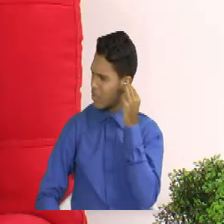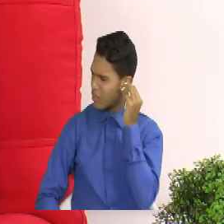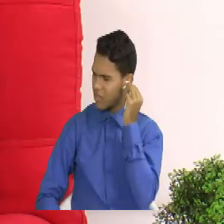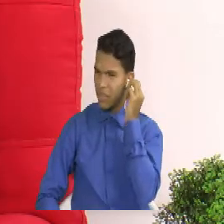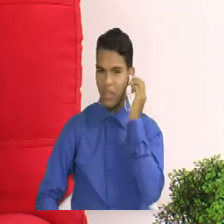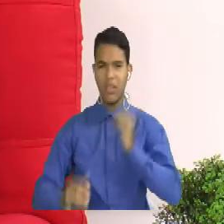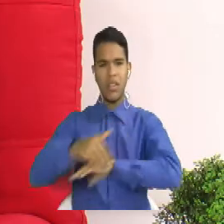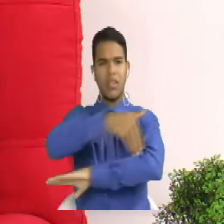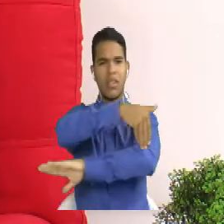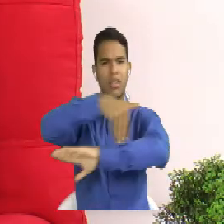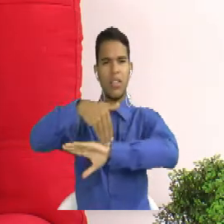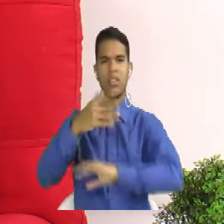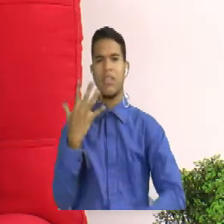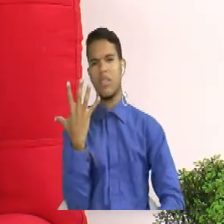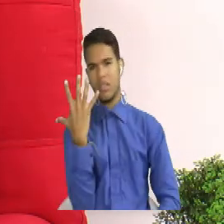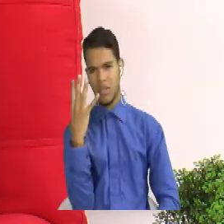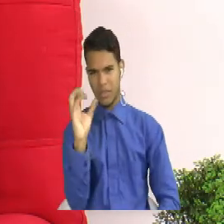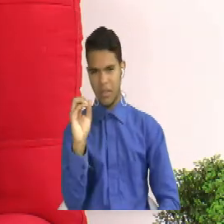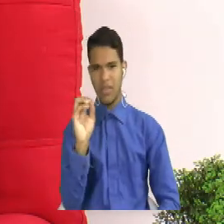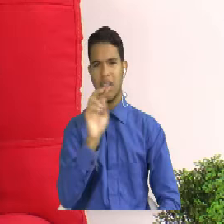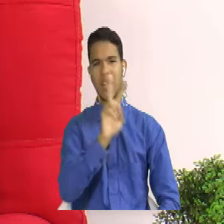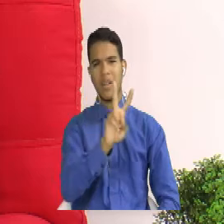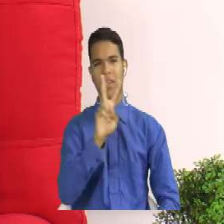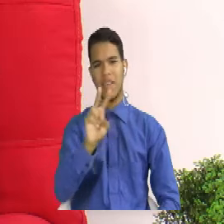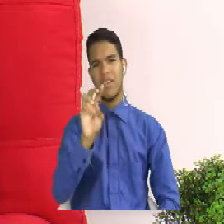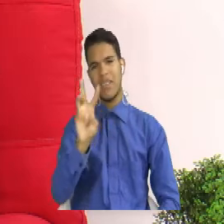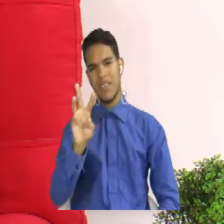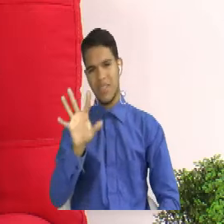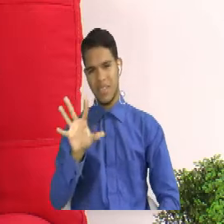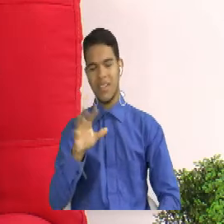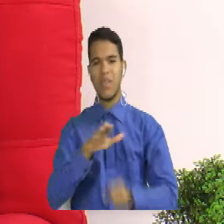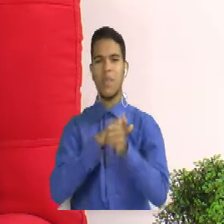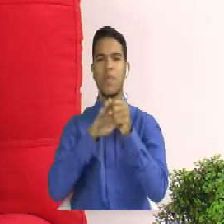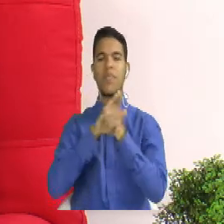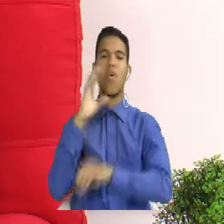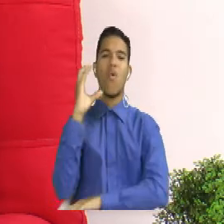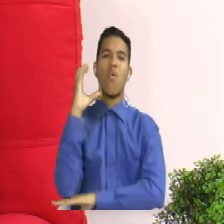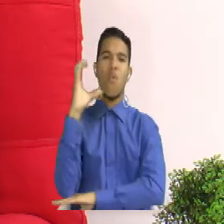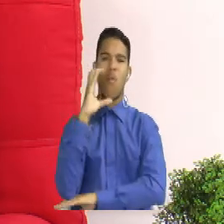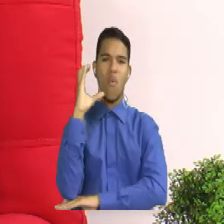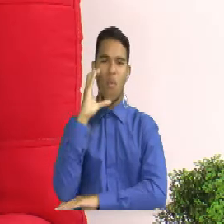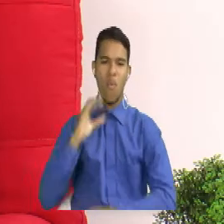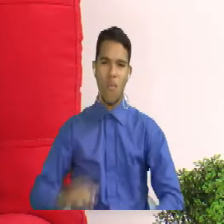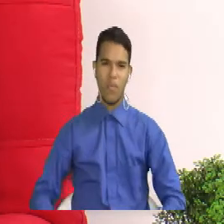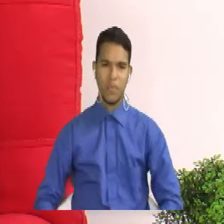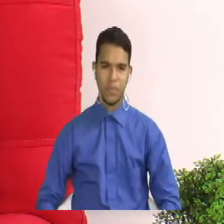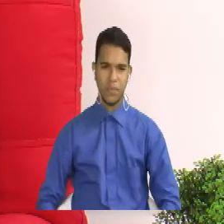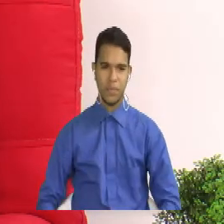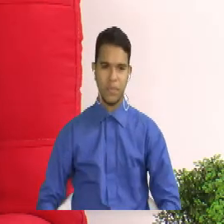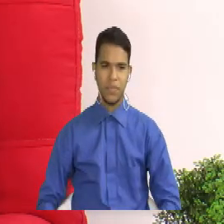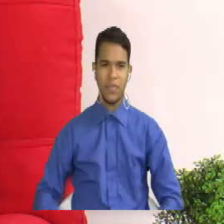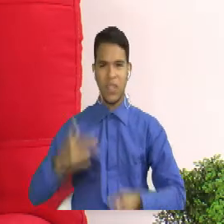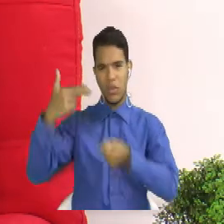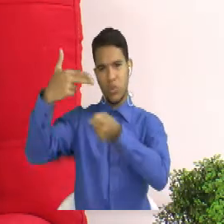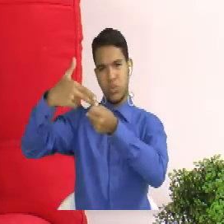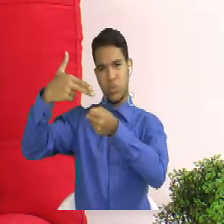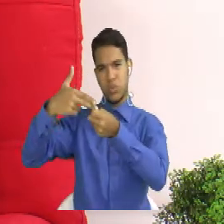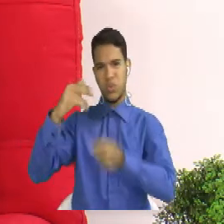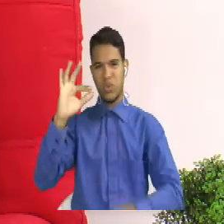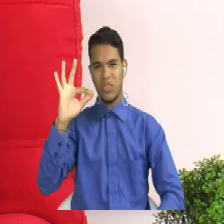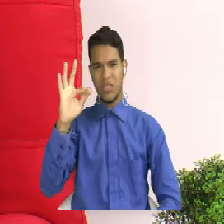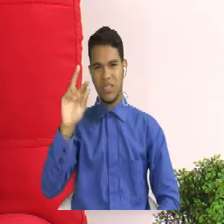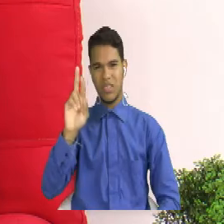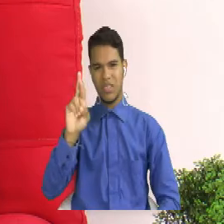calle 50, 2235, por el barrio Colombia. Estoy ahí despuesito de la bomba El Trébol. Sí.